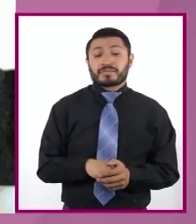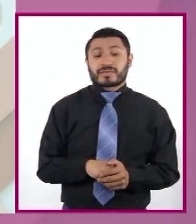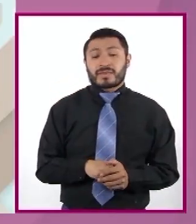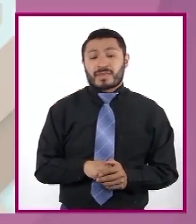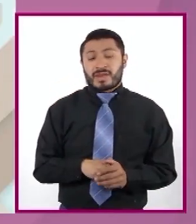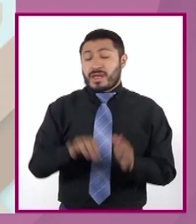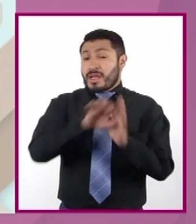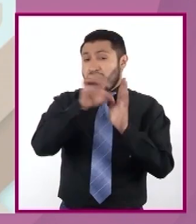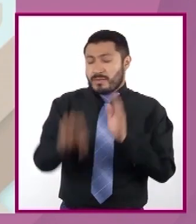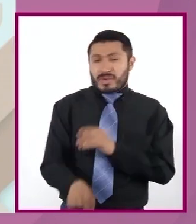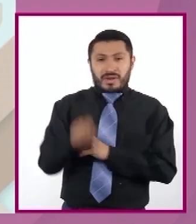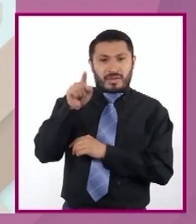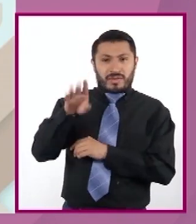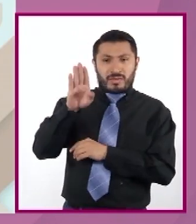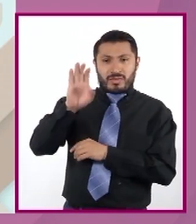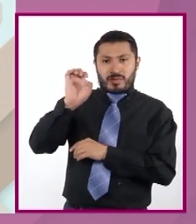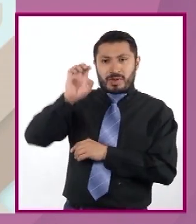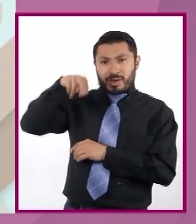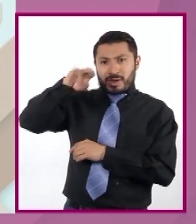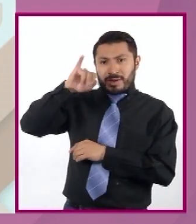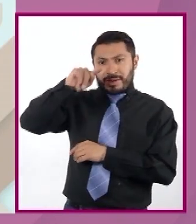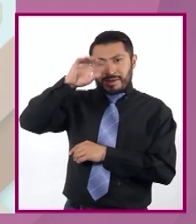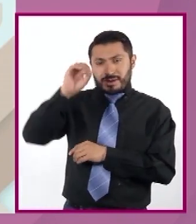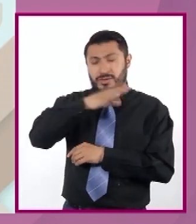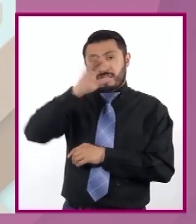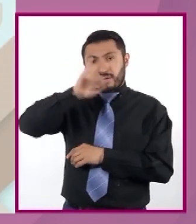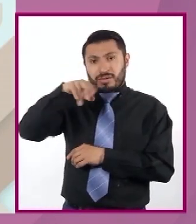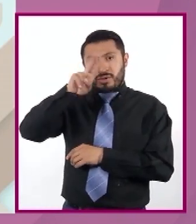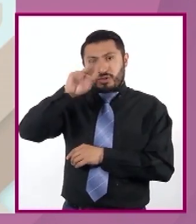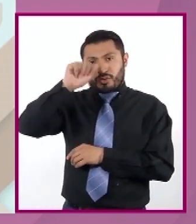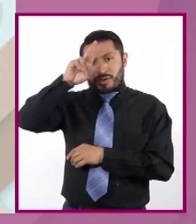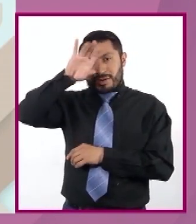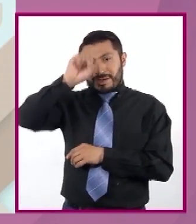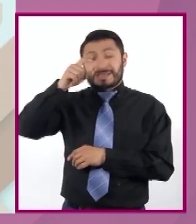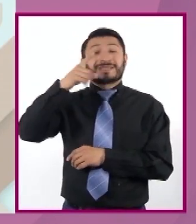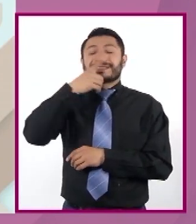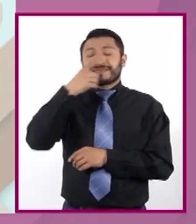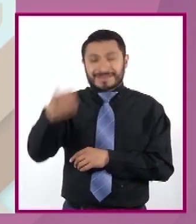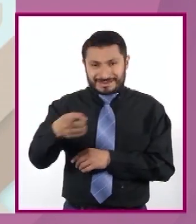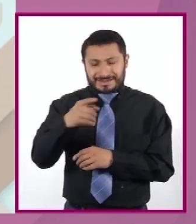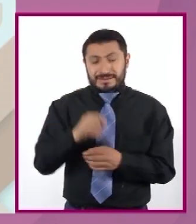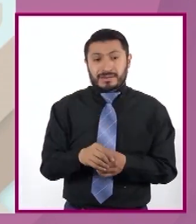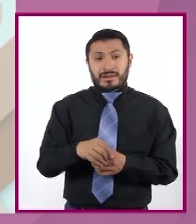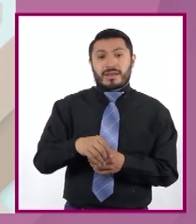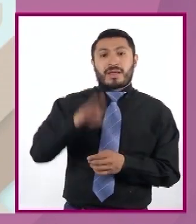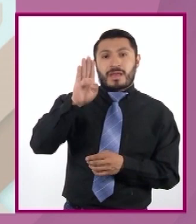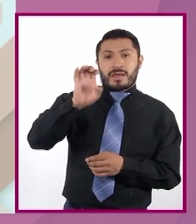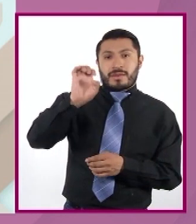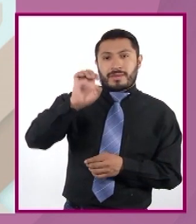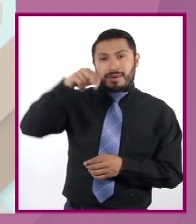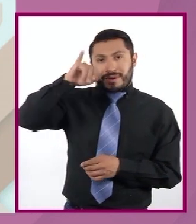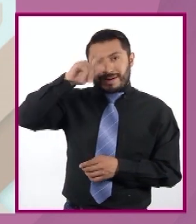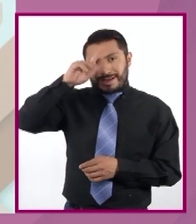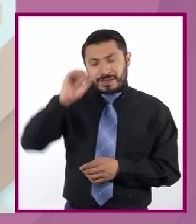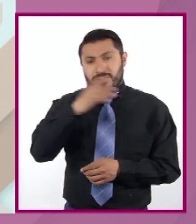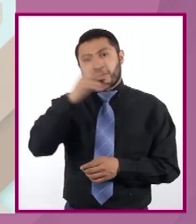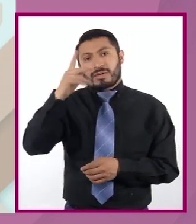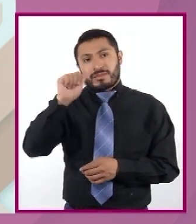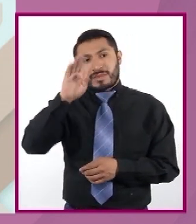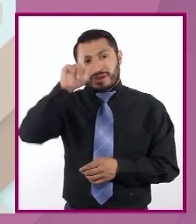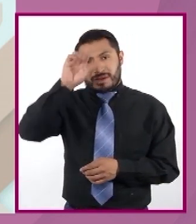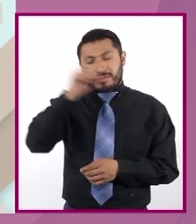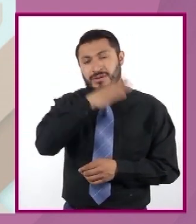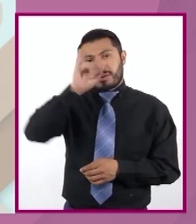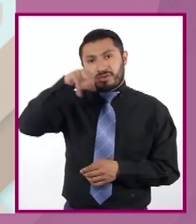Si queremos referirnos a Benito Juárez, podríamos mencionarlo de las siguientes formas: Benito Pablo Juárez García,